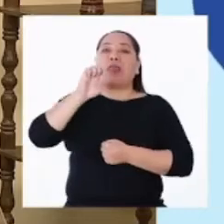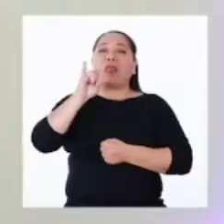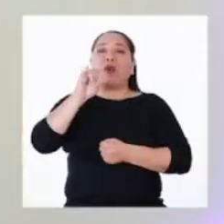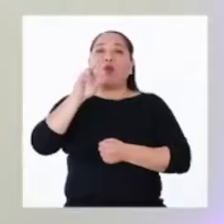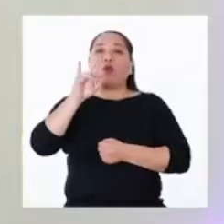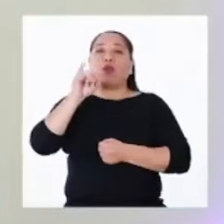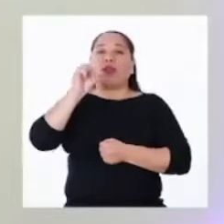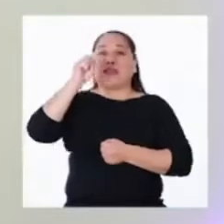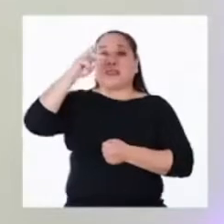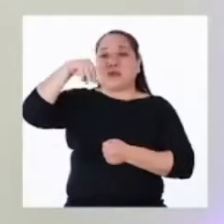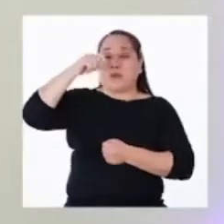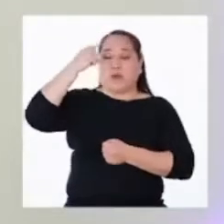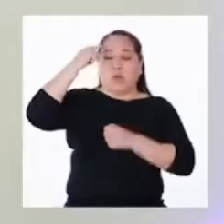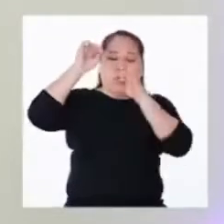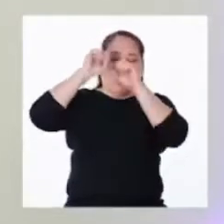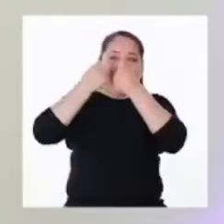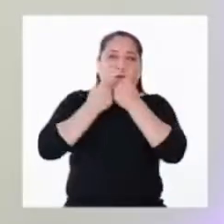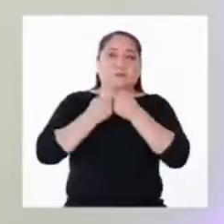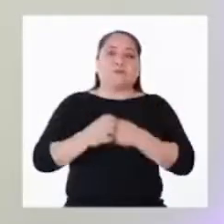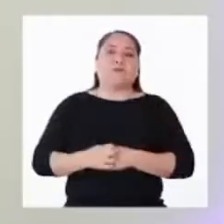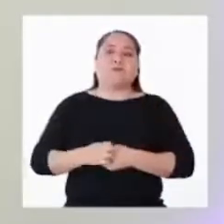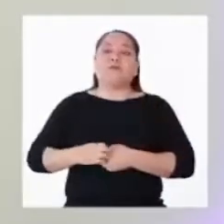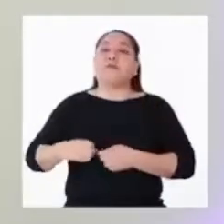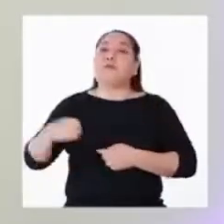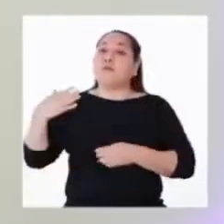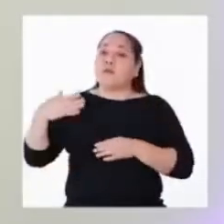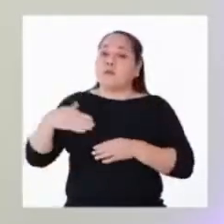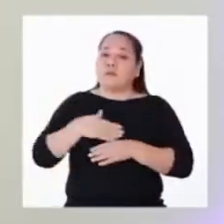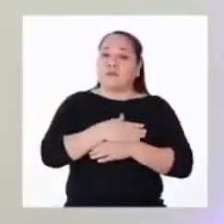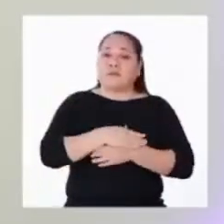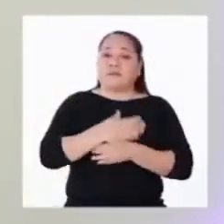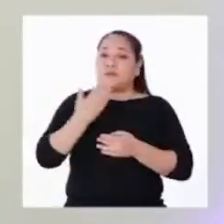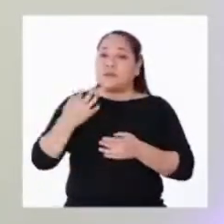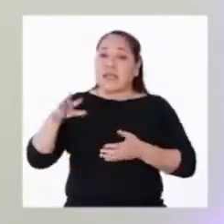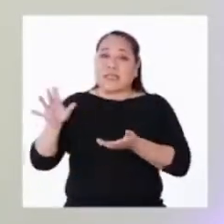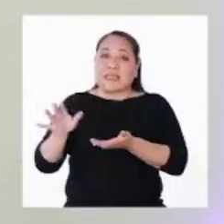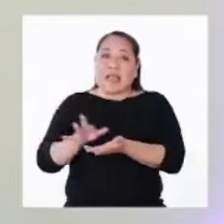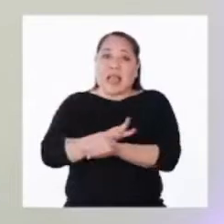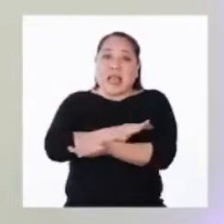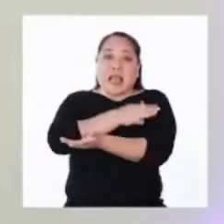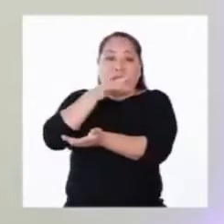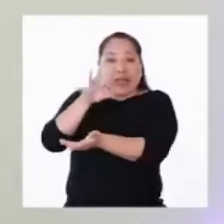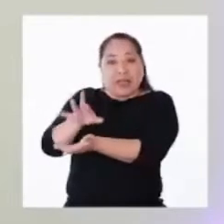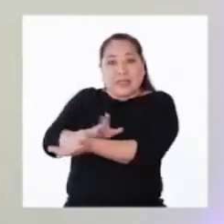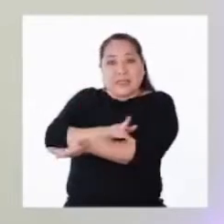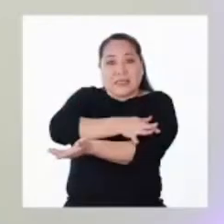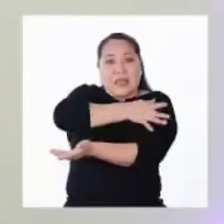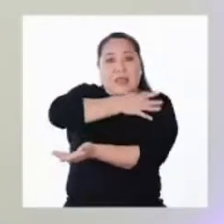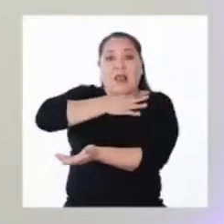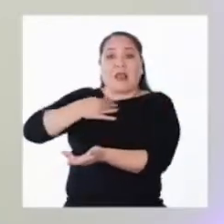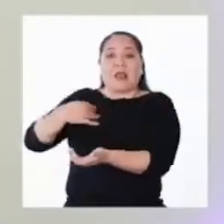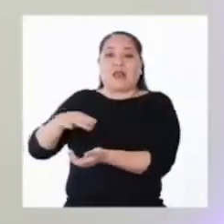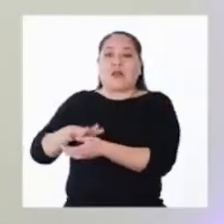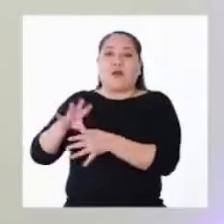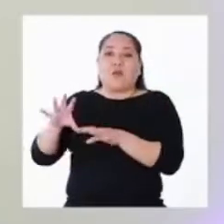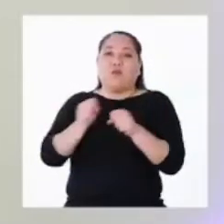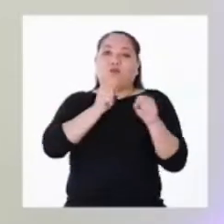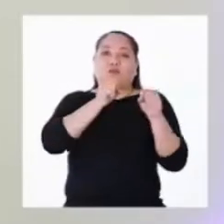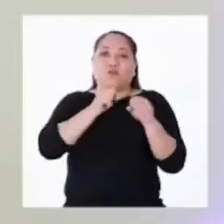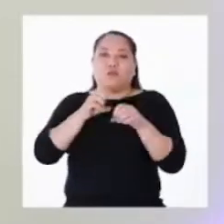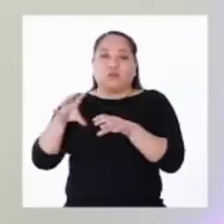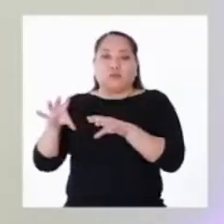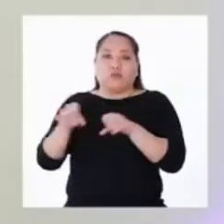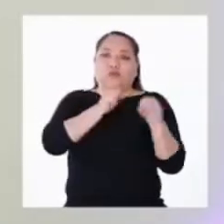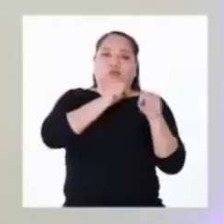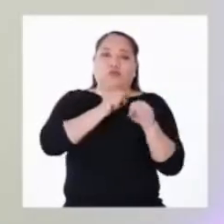aneurisma. El avance de la sangre por las arterias principales es, por lo tanto, pulsátil y no continuo. El